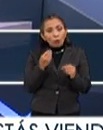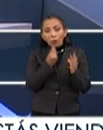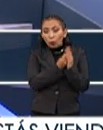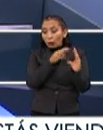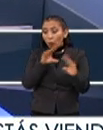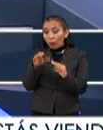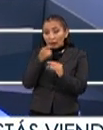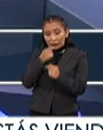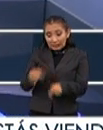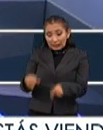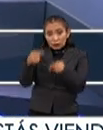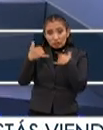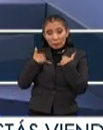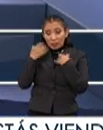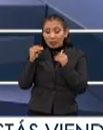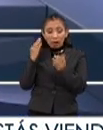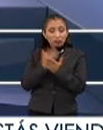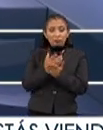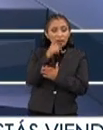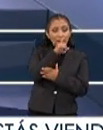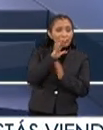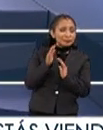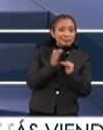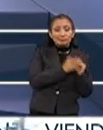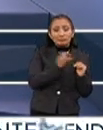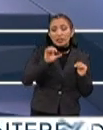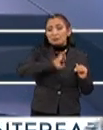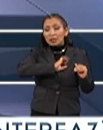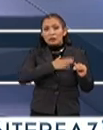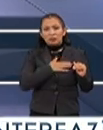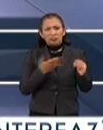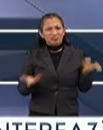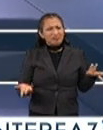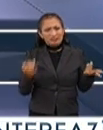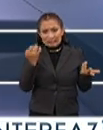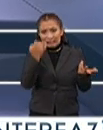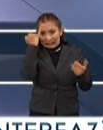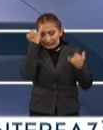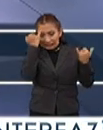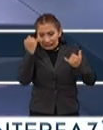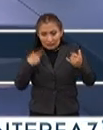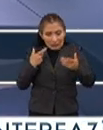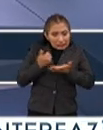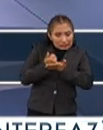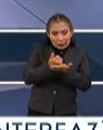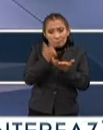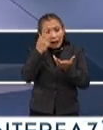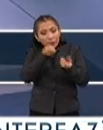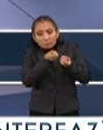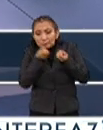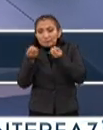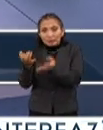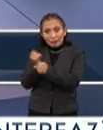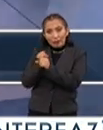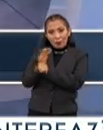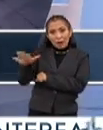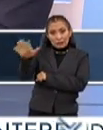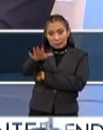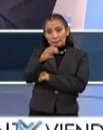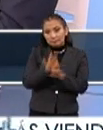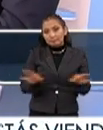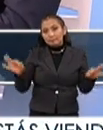enseñar a los niños y a los jóvenes la lengua. Entonces, por eso todas estas iniciativas para compartir esta información